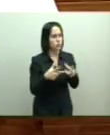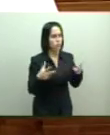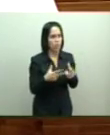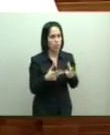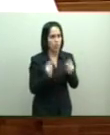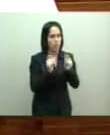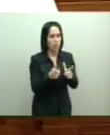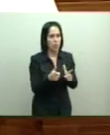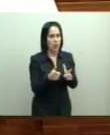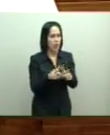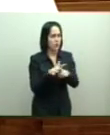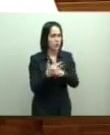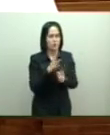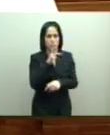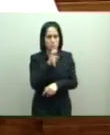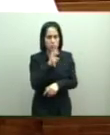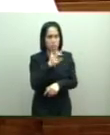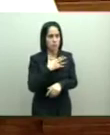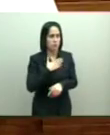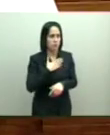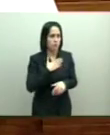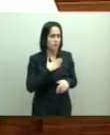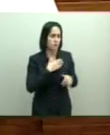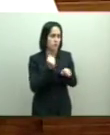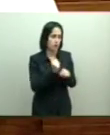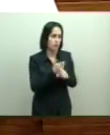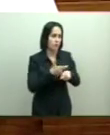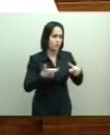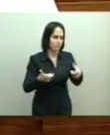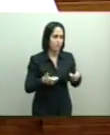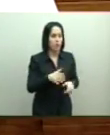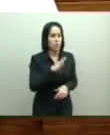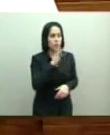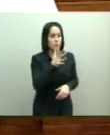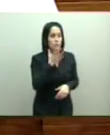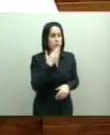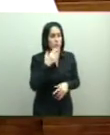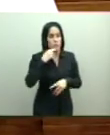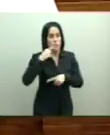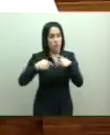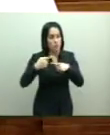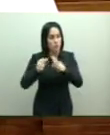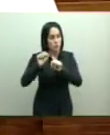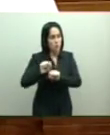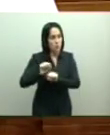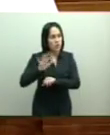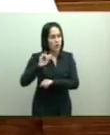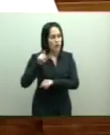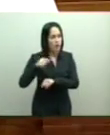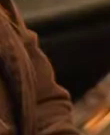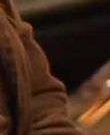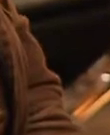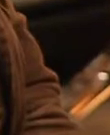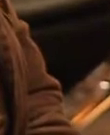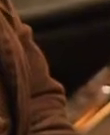produzca unos efectos devastadores, incluso con la propia regeneración de empleo. Porque una familia protegida es una familia que también consume.